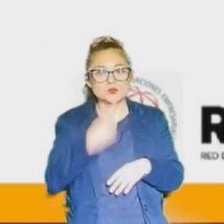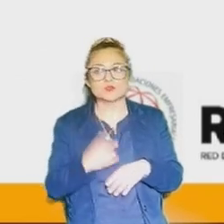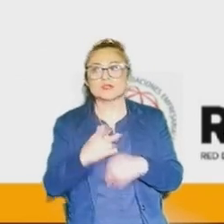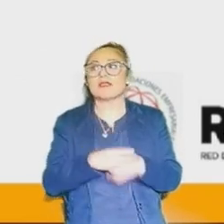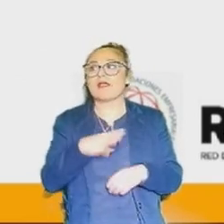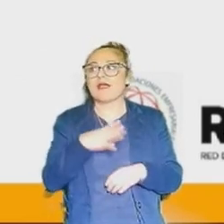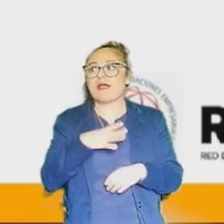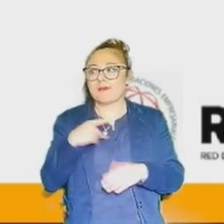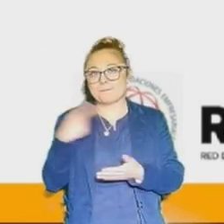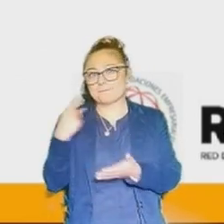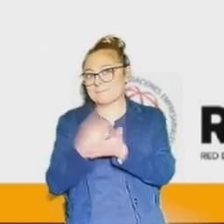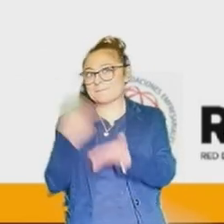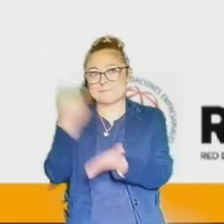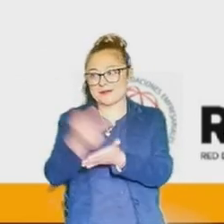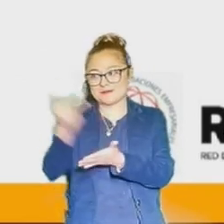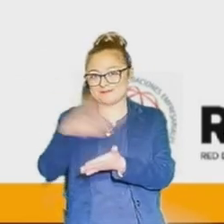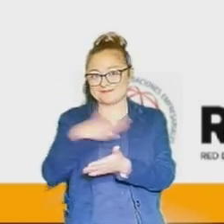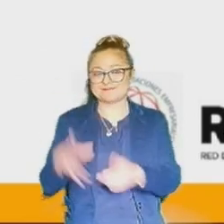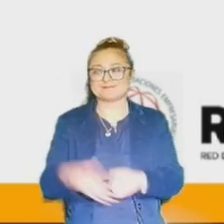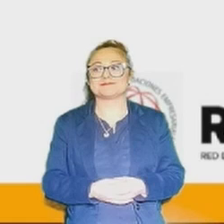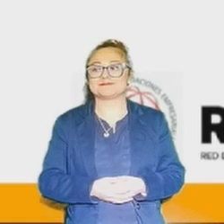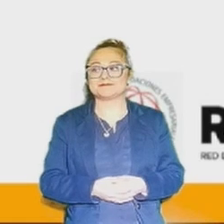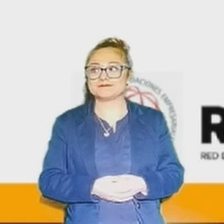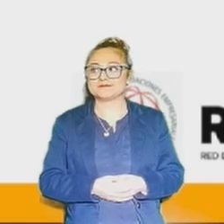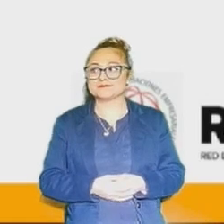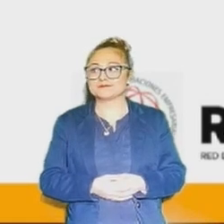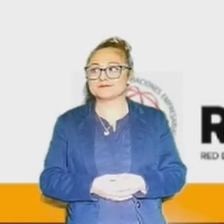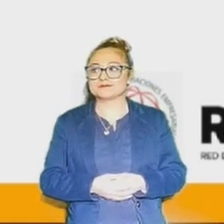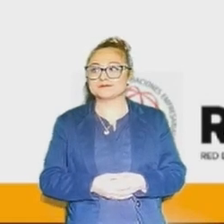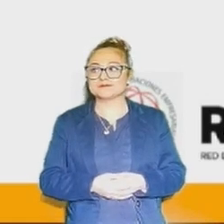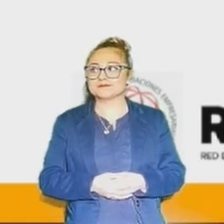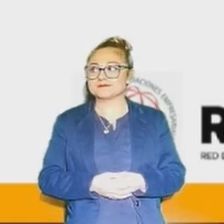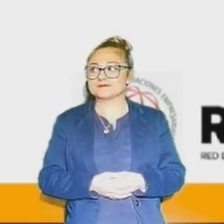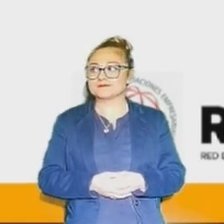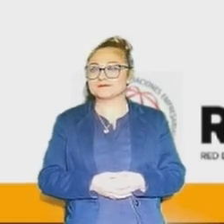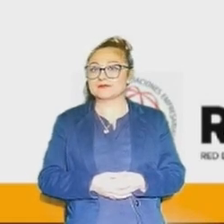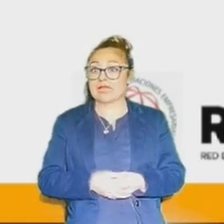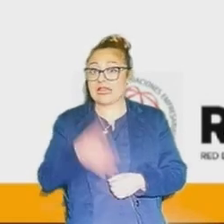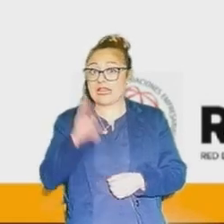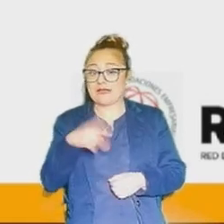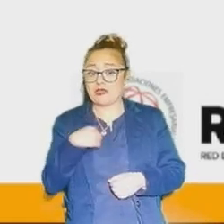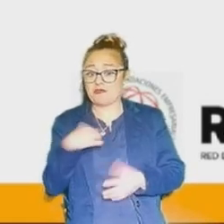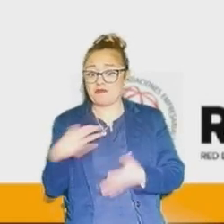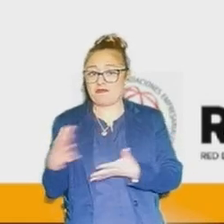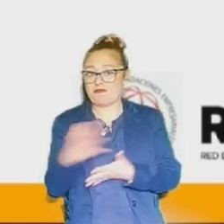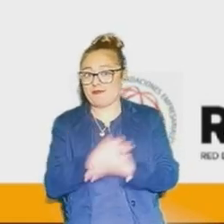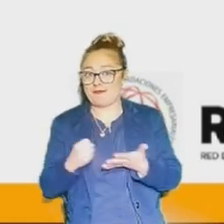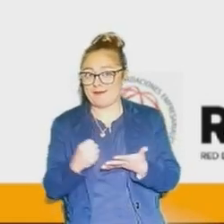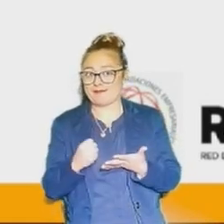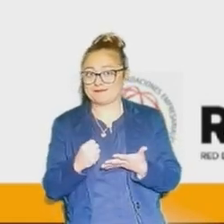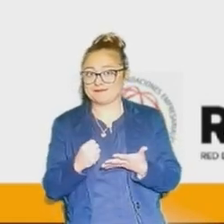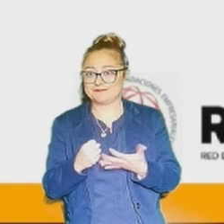los premios. Muy bien. ¿Quieres decirle, Rocío? Y no es por nada, pero yo he ganado los pitchers en los otros